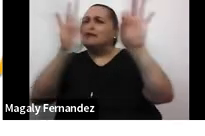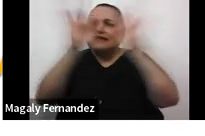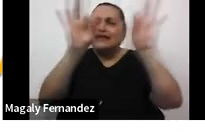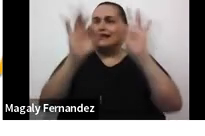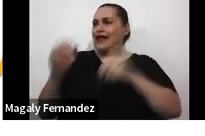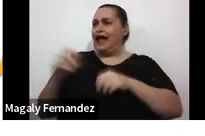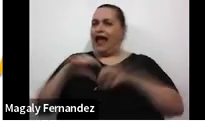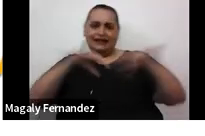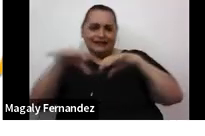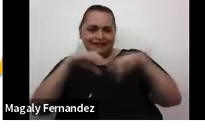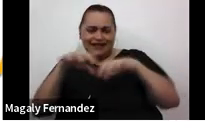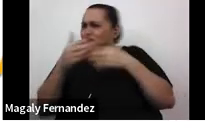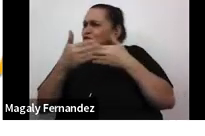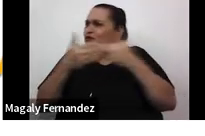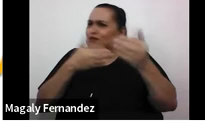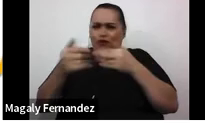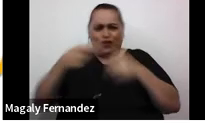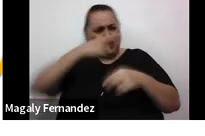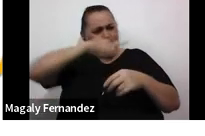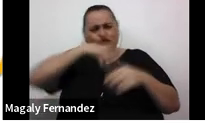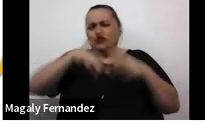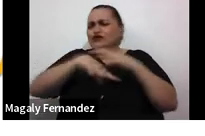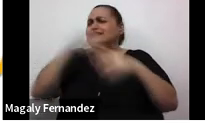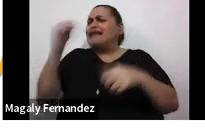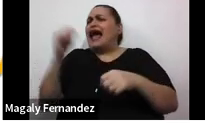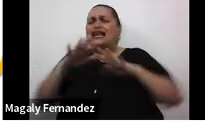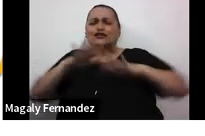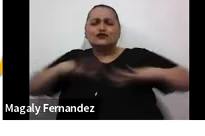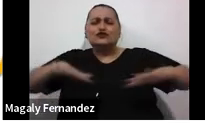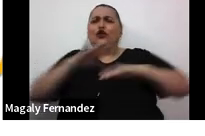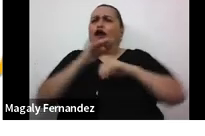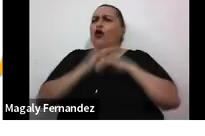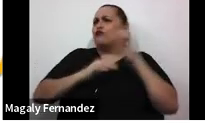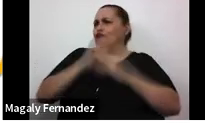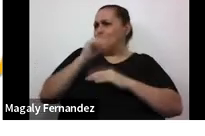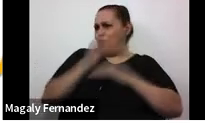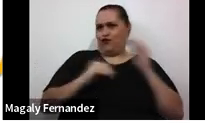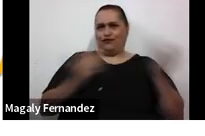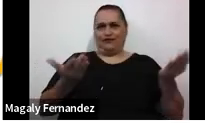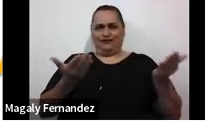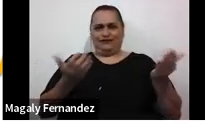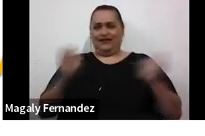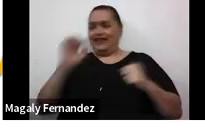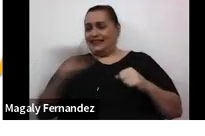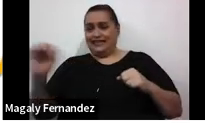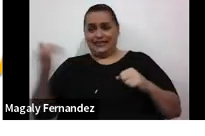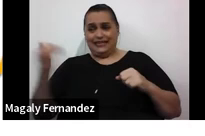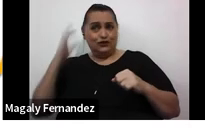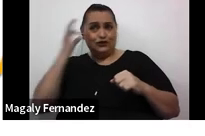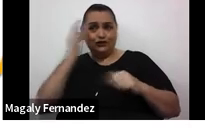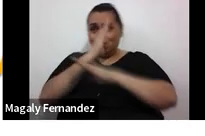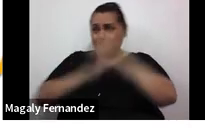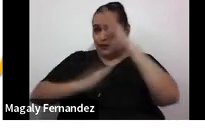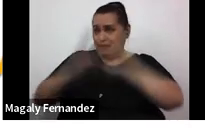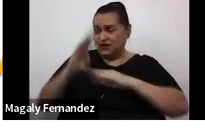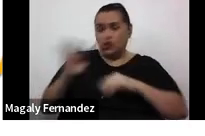y además salgámonos de la zona de Confort también no a esos niños y niñas con discapacidad los